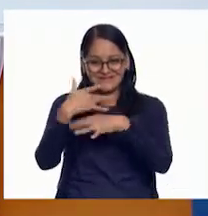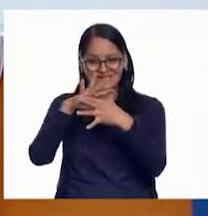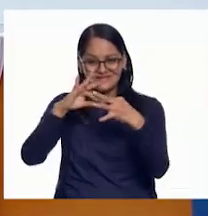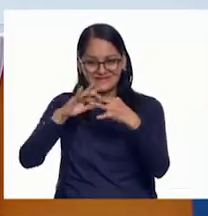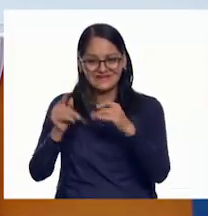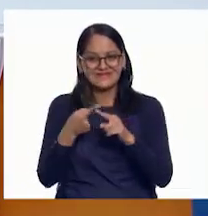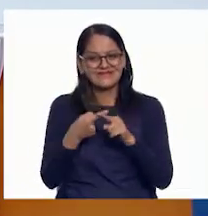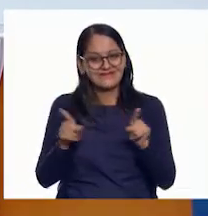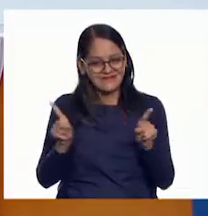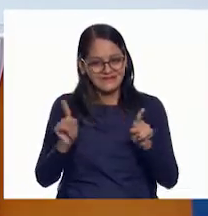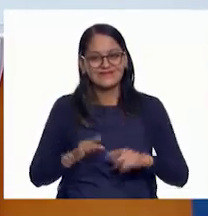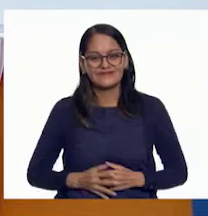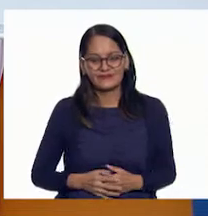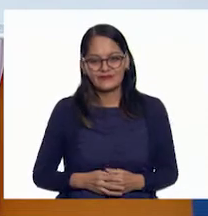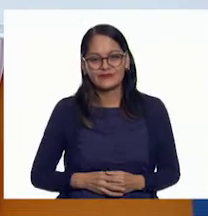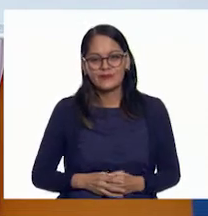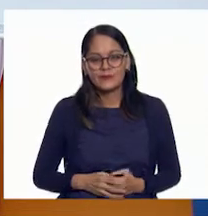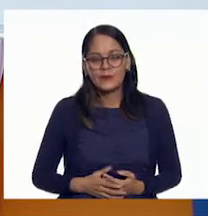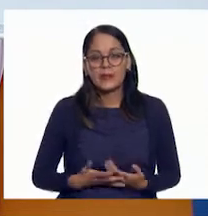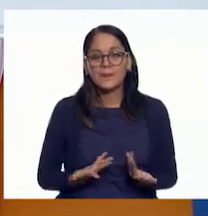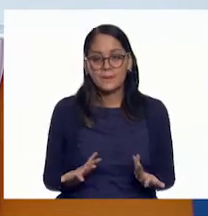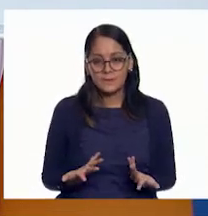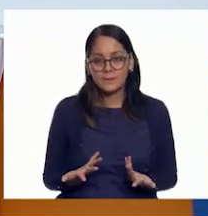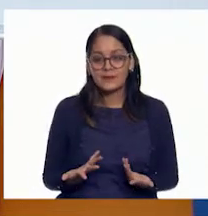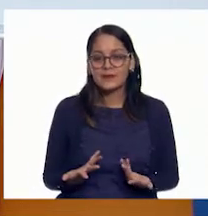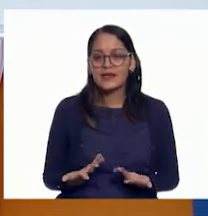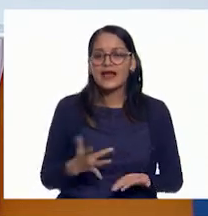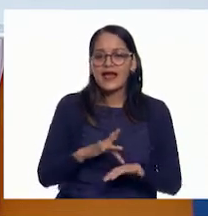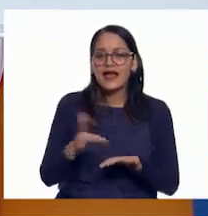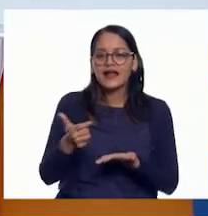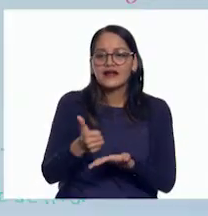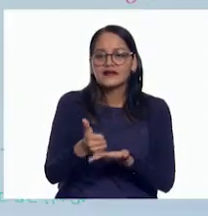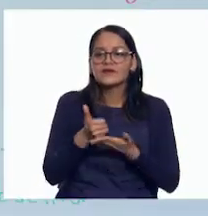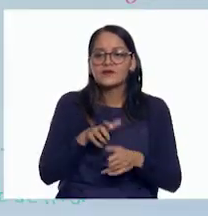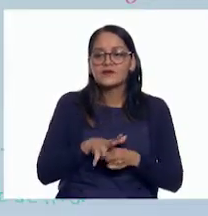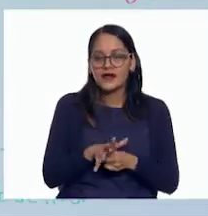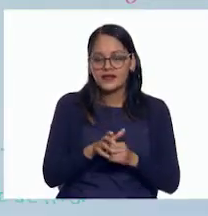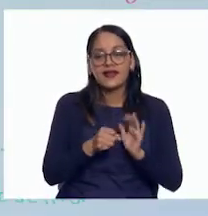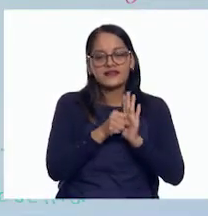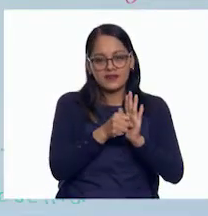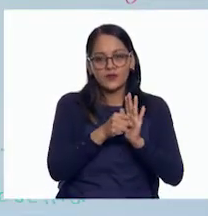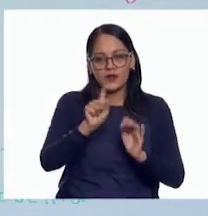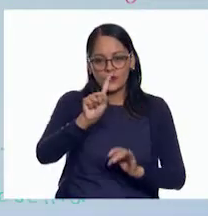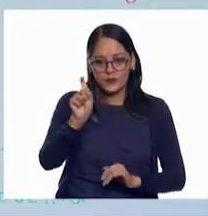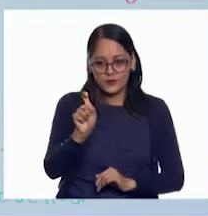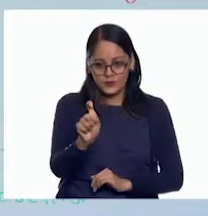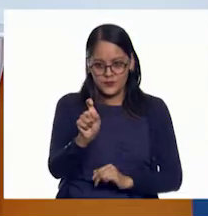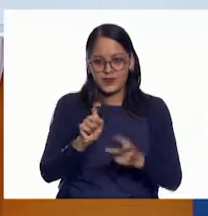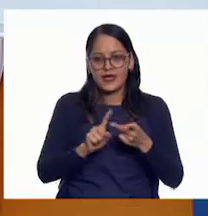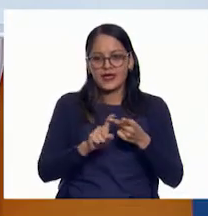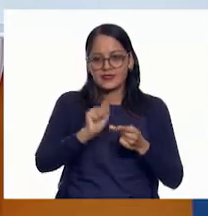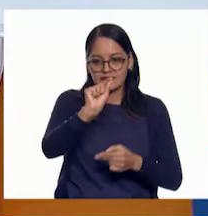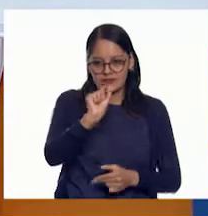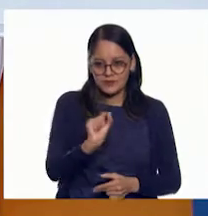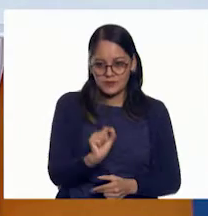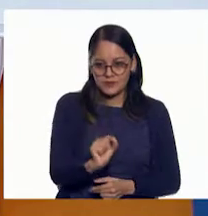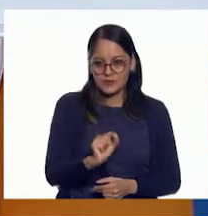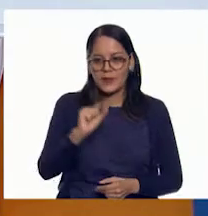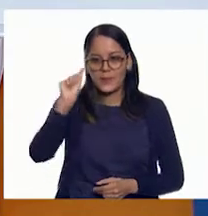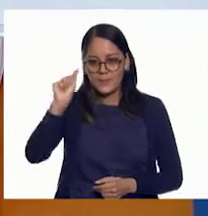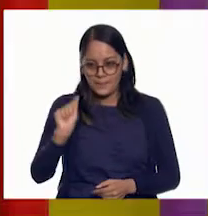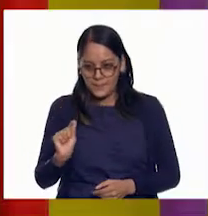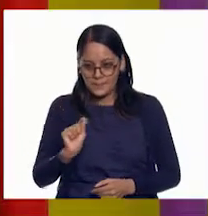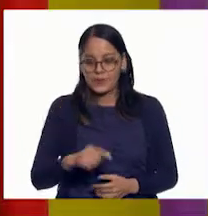diferente y gracias a los signos. Los signos de puntuación. Nos va